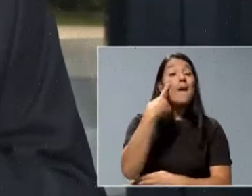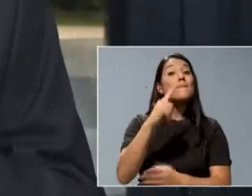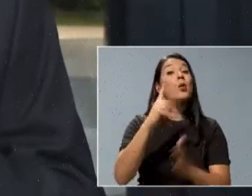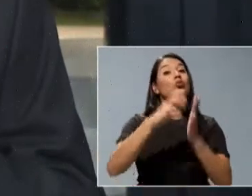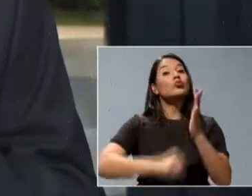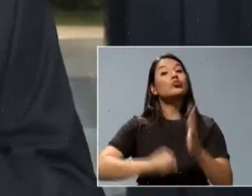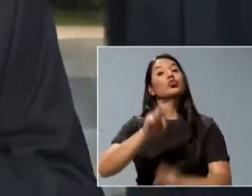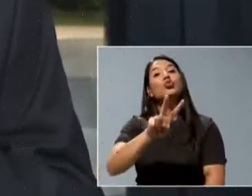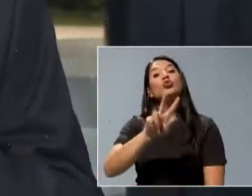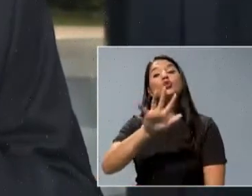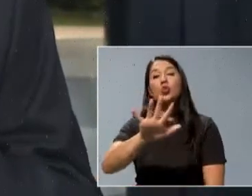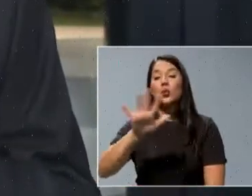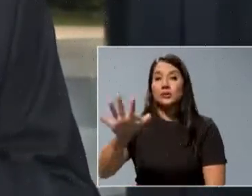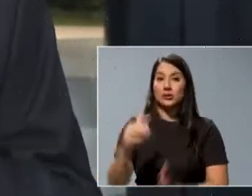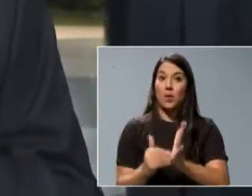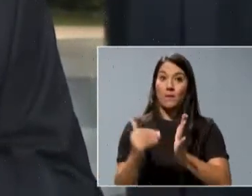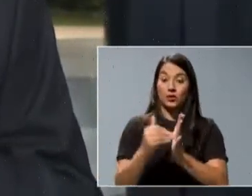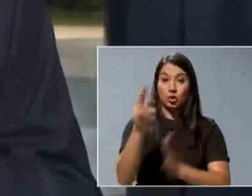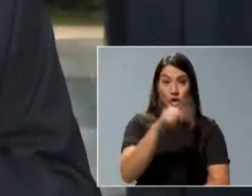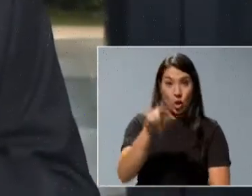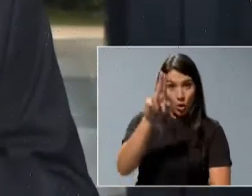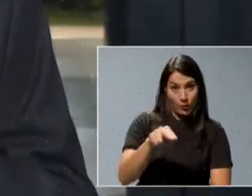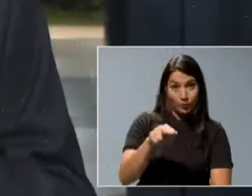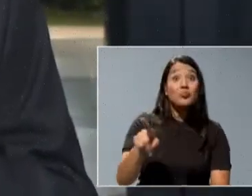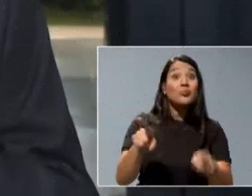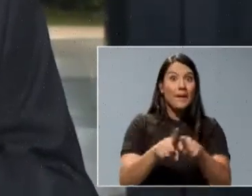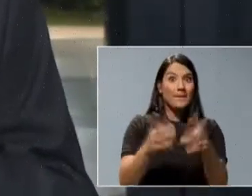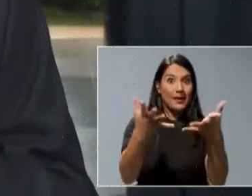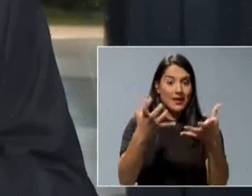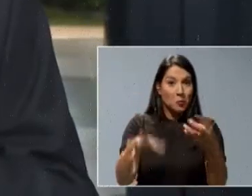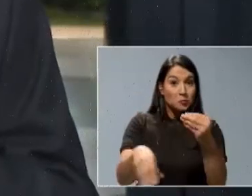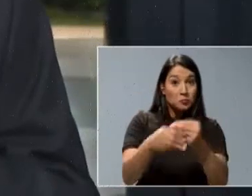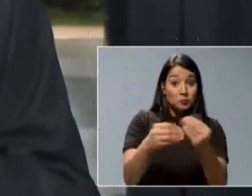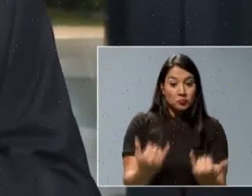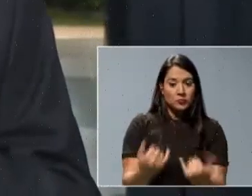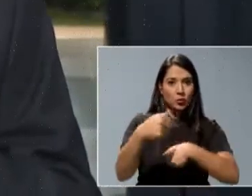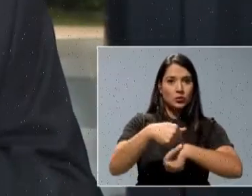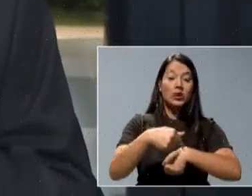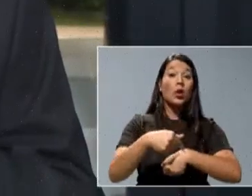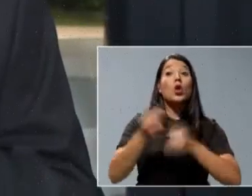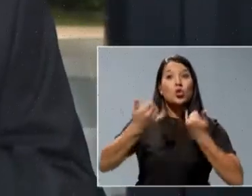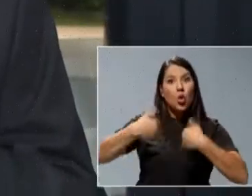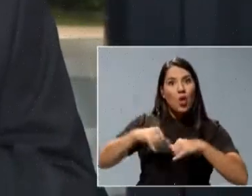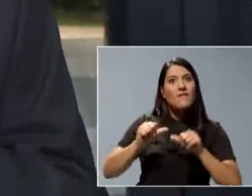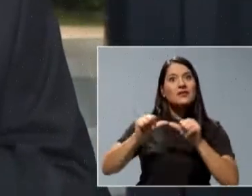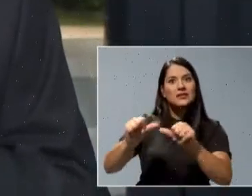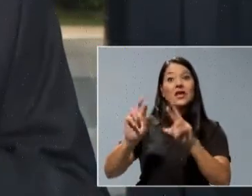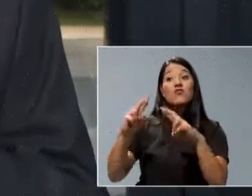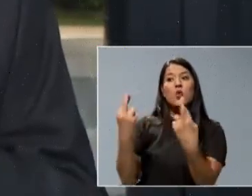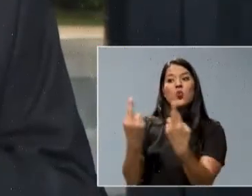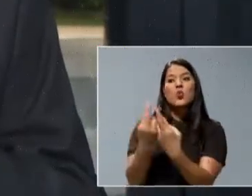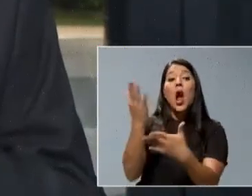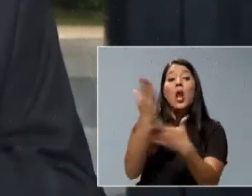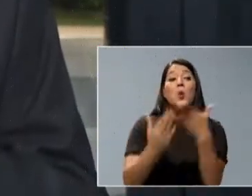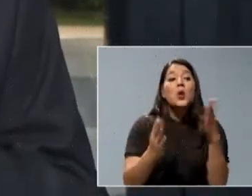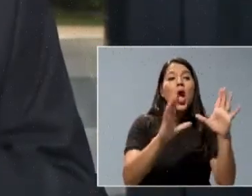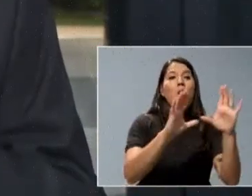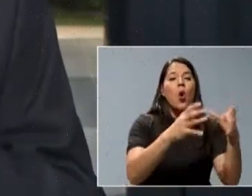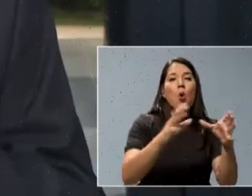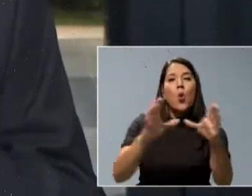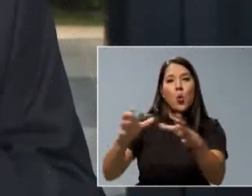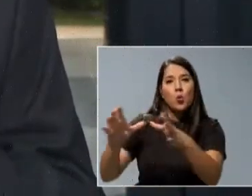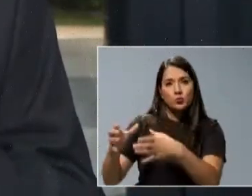de 255 millones de colones. Informar que a esta hora aún se mantienen reunidas algunas comisiones. Hay sesiones, por ejemplo,